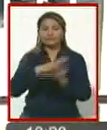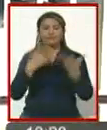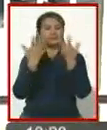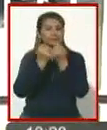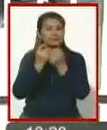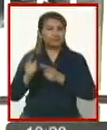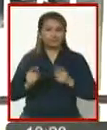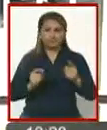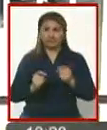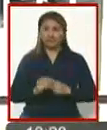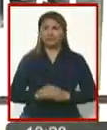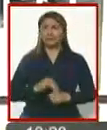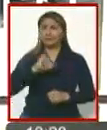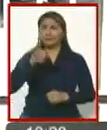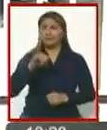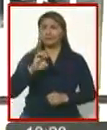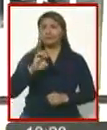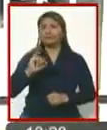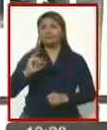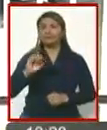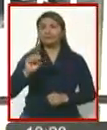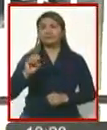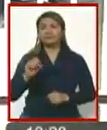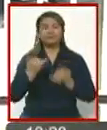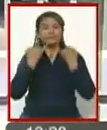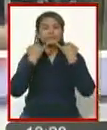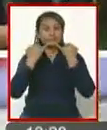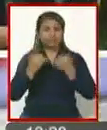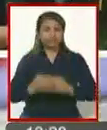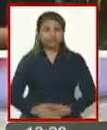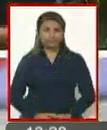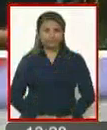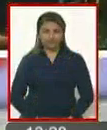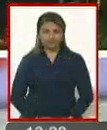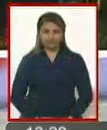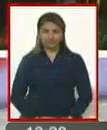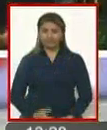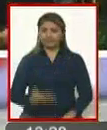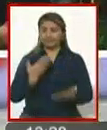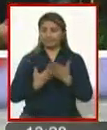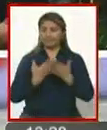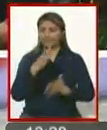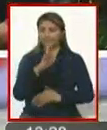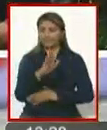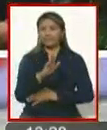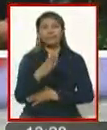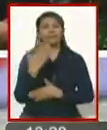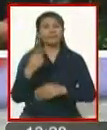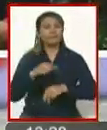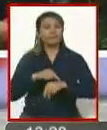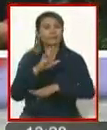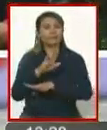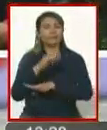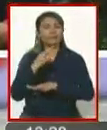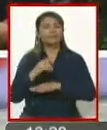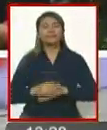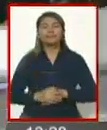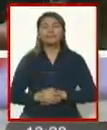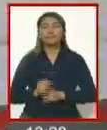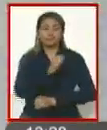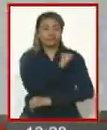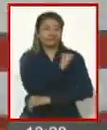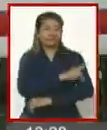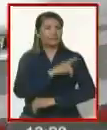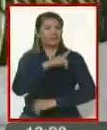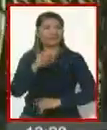un aparatoso accidente de tránsito. Jaycee, por favor, adelante con el reporte. ¿Qué tal? ¿Cómo están? Muy buenas tardes. A estas horas de la tarde, en el